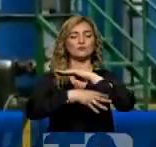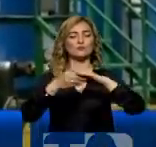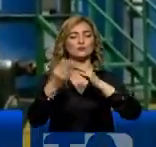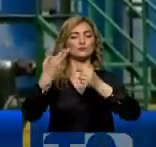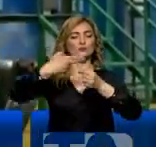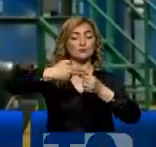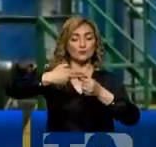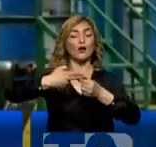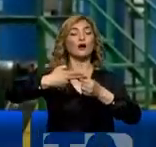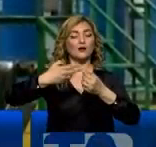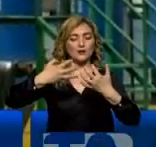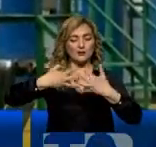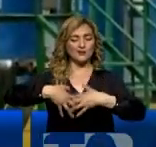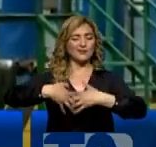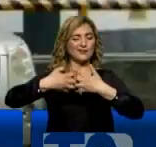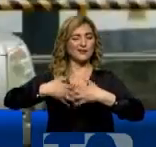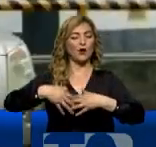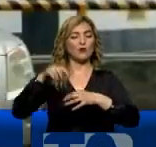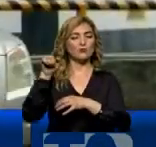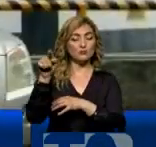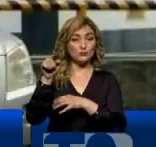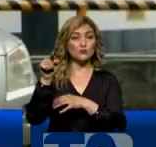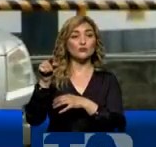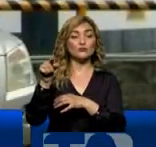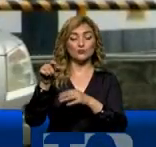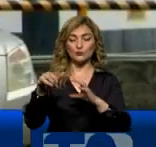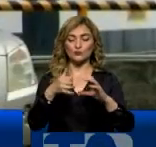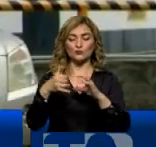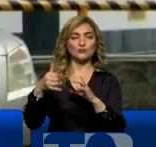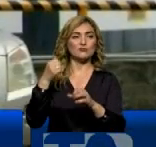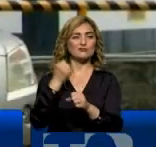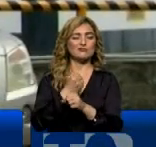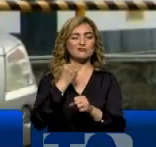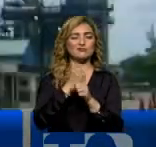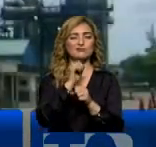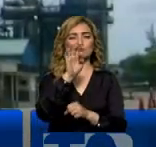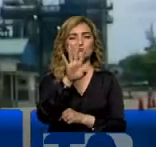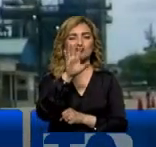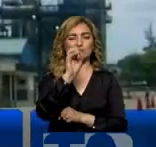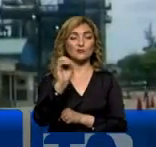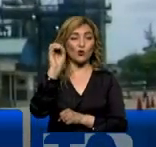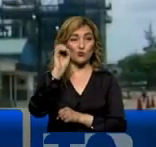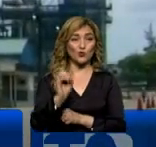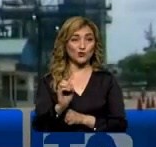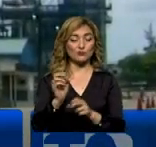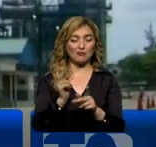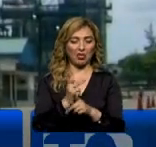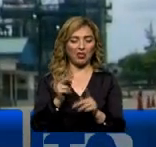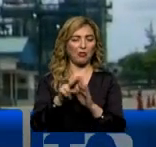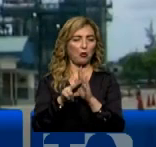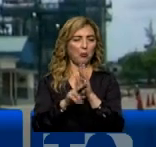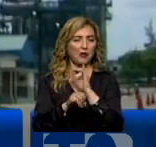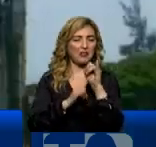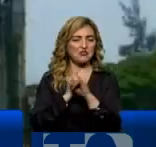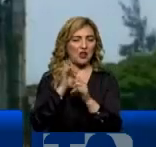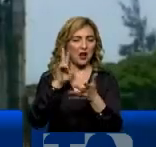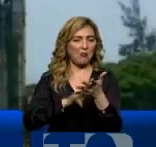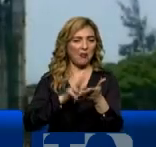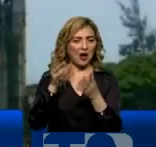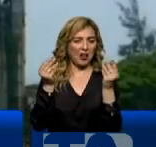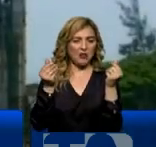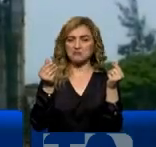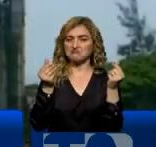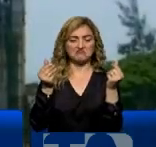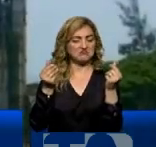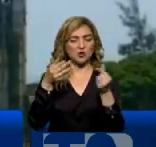Santa Elena, pues al momento trabaja apenas en un 40%, produciendo derivados que no cumplen con las normas internacionales.